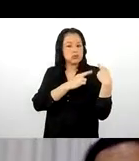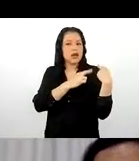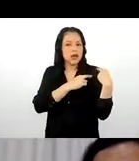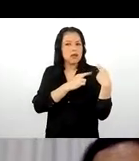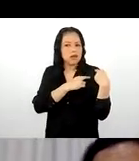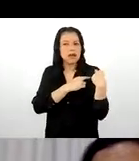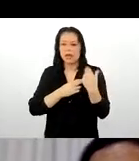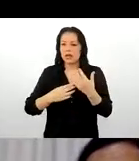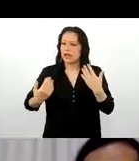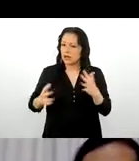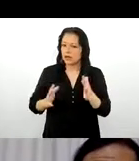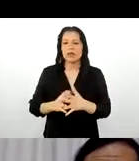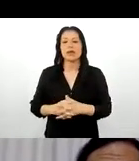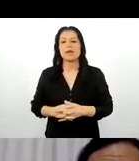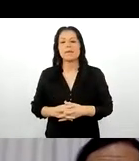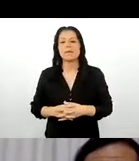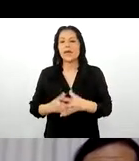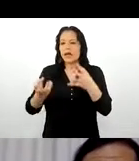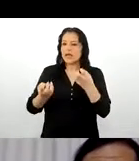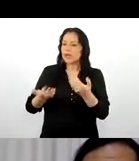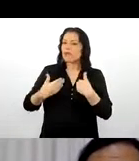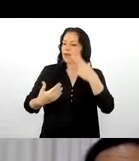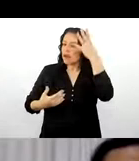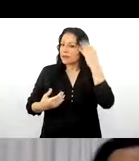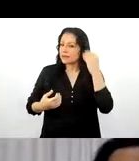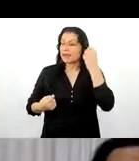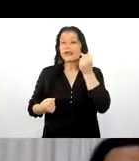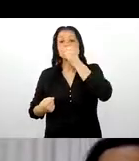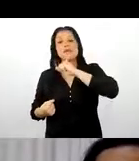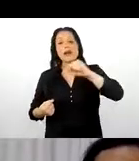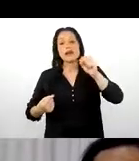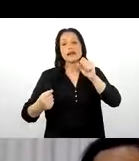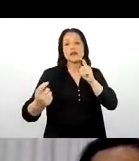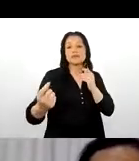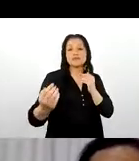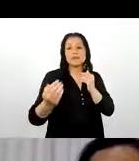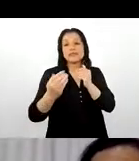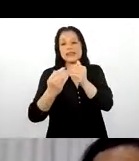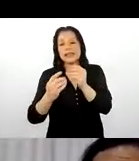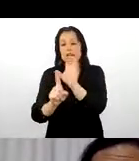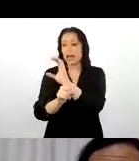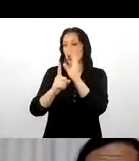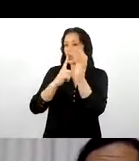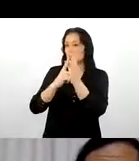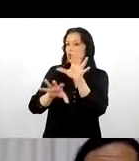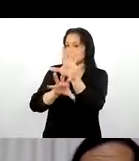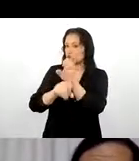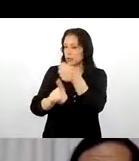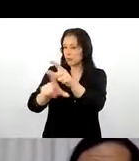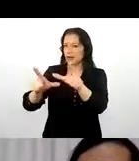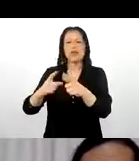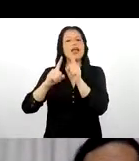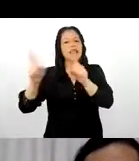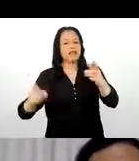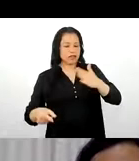ya quiere experimentar viajes que lo acerquen a sus culturas y a sus costumbres, que son distintas a las de él,